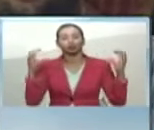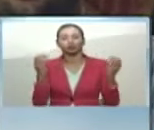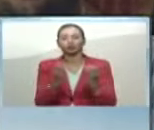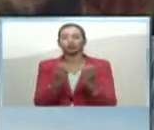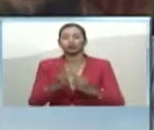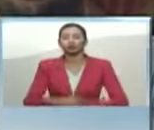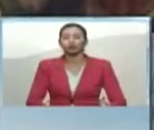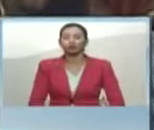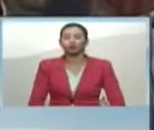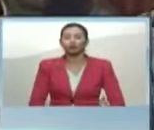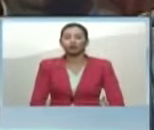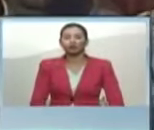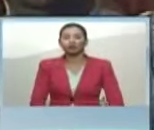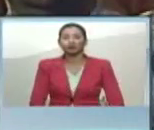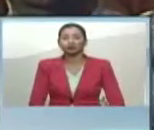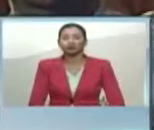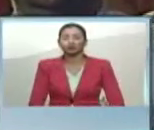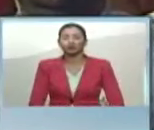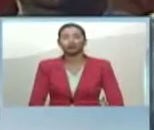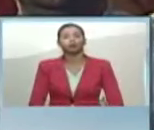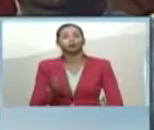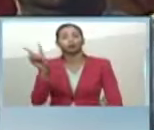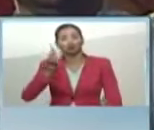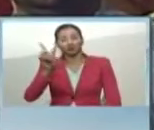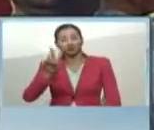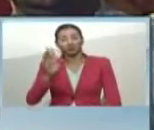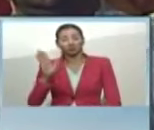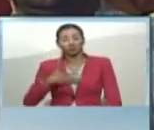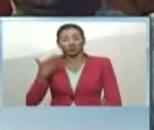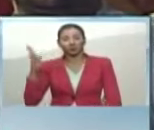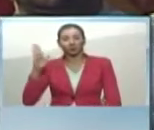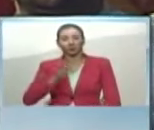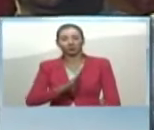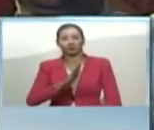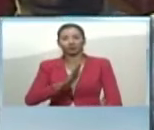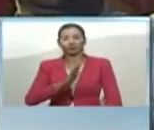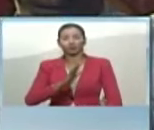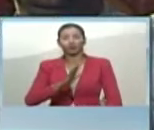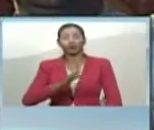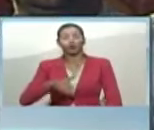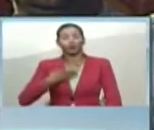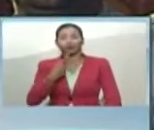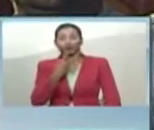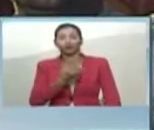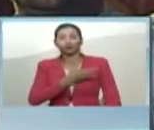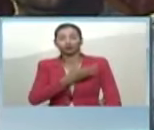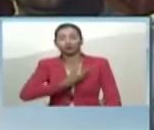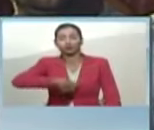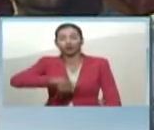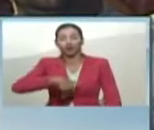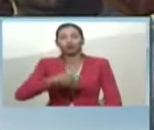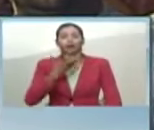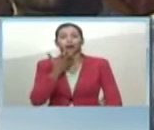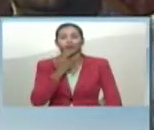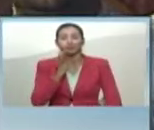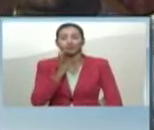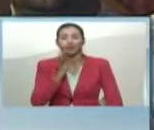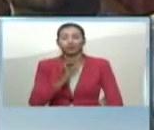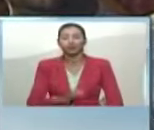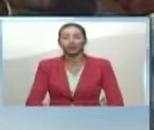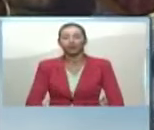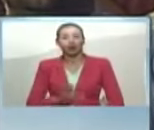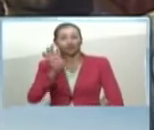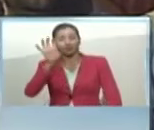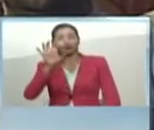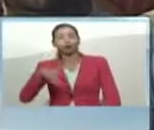atún porque un 5% de eso que va a arribar al país, que le puedo decir, señor presidente, que si el